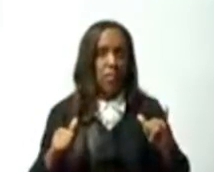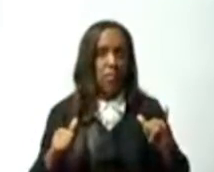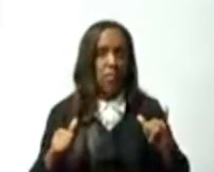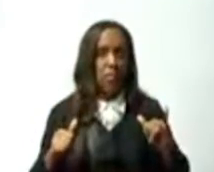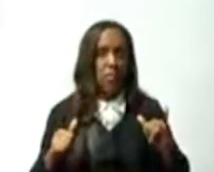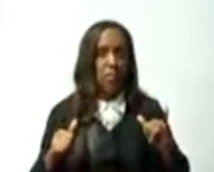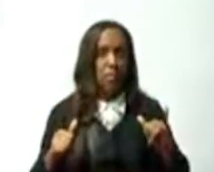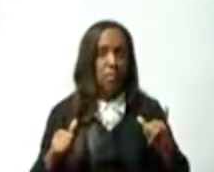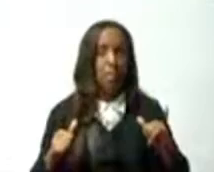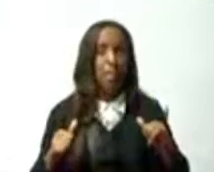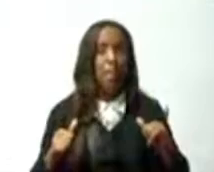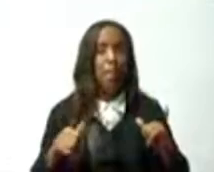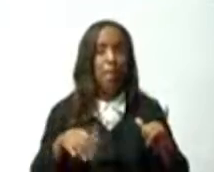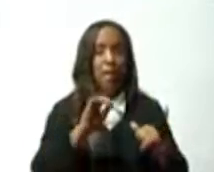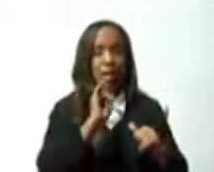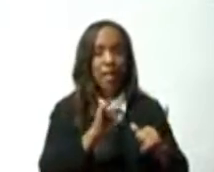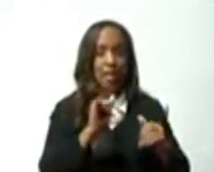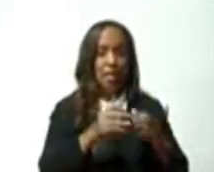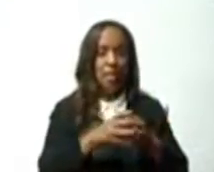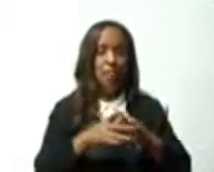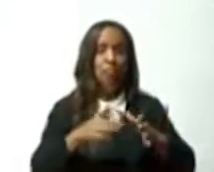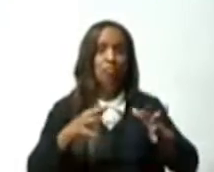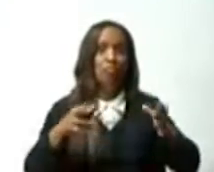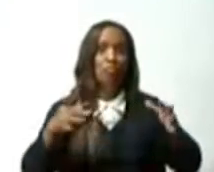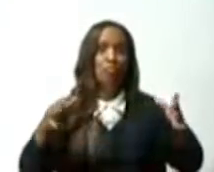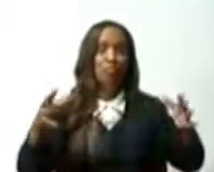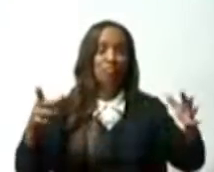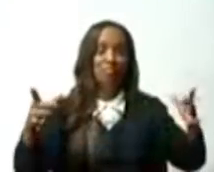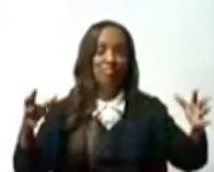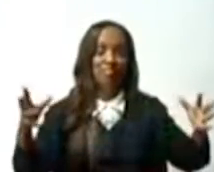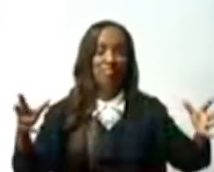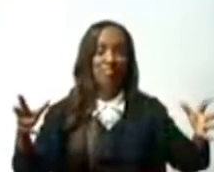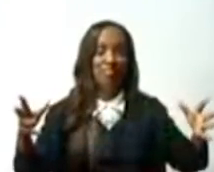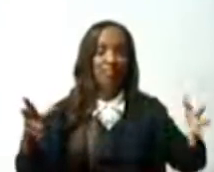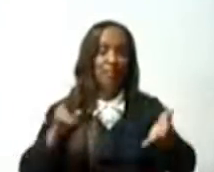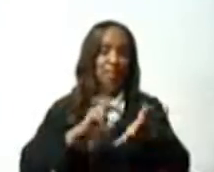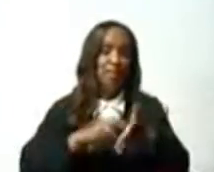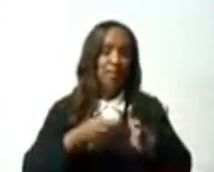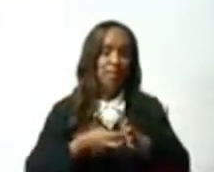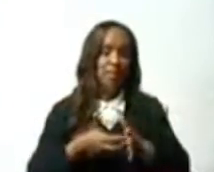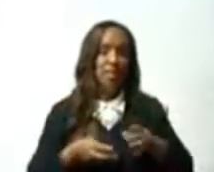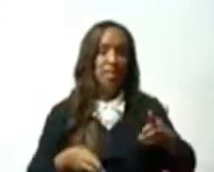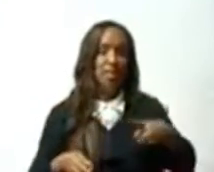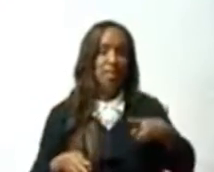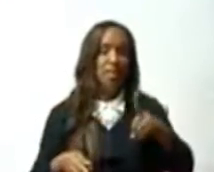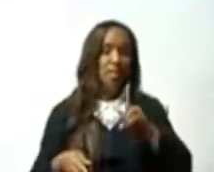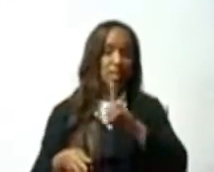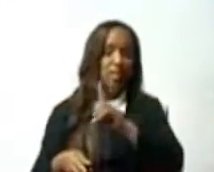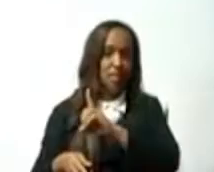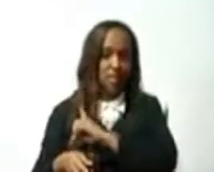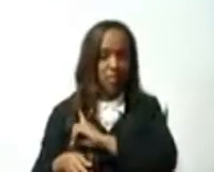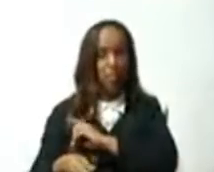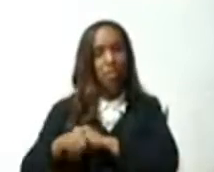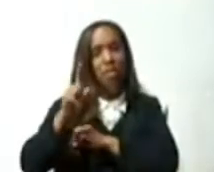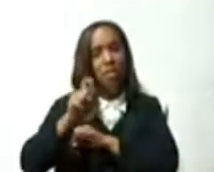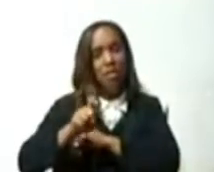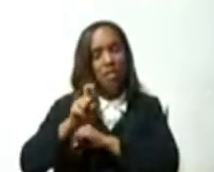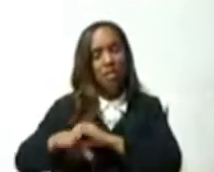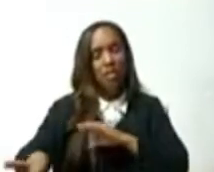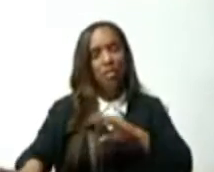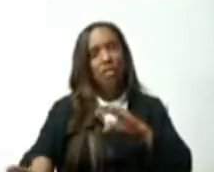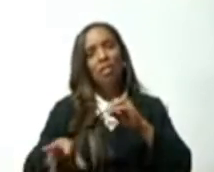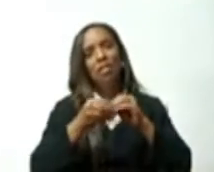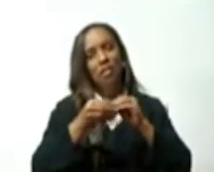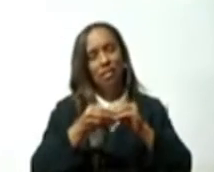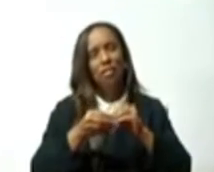tener más diputados ahora cuando se haga el censo, 2 o 3 diputados más, por el crecimiento que tenemos. O sea, mañana hablaremos de